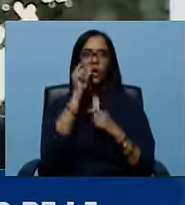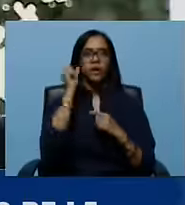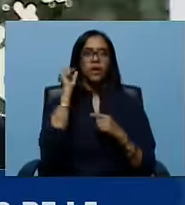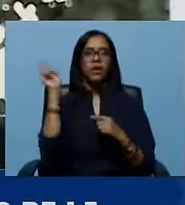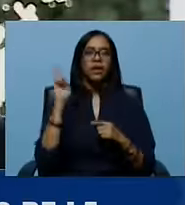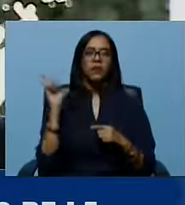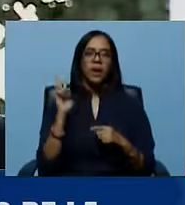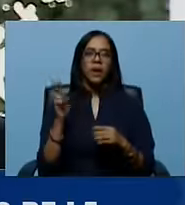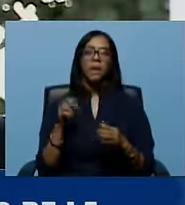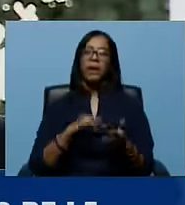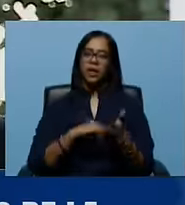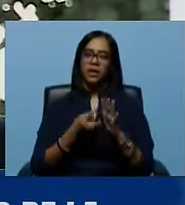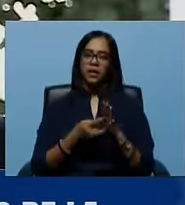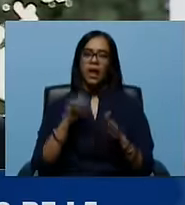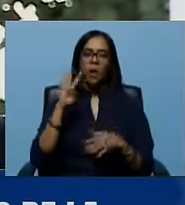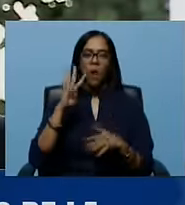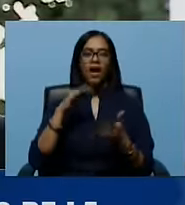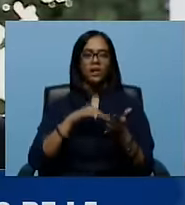vayan definiendo en los